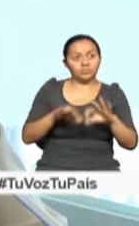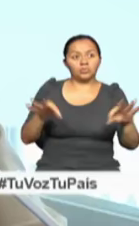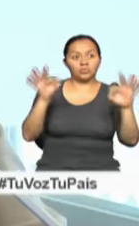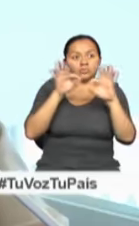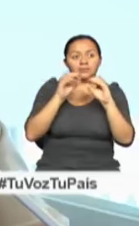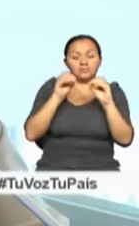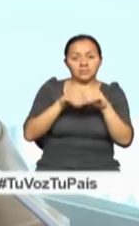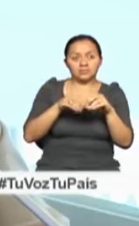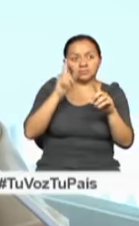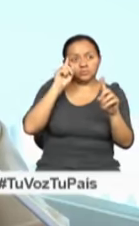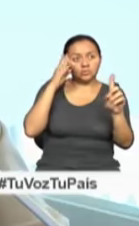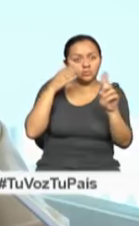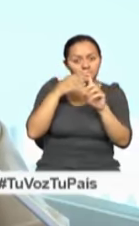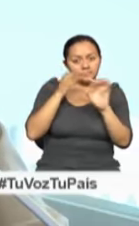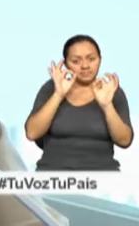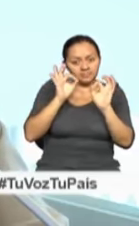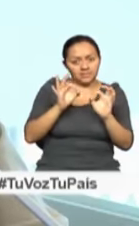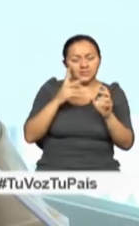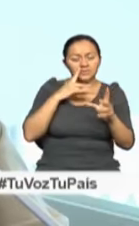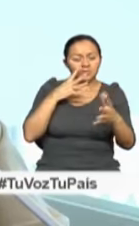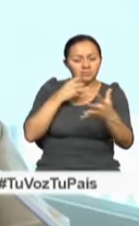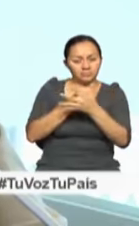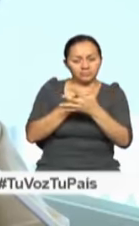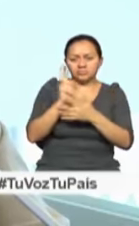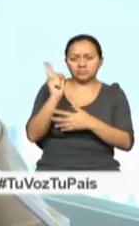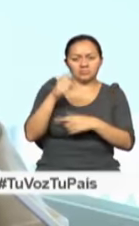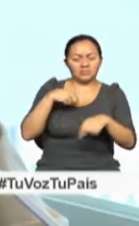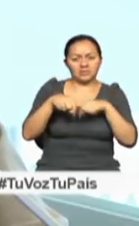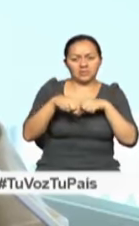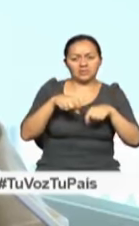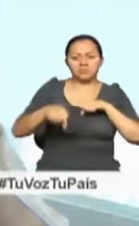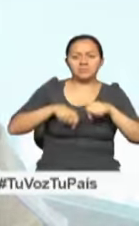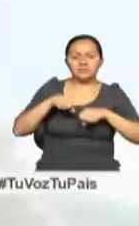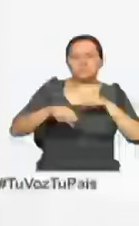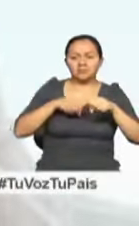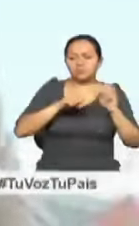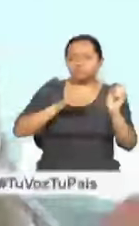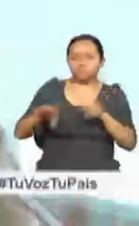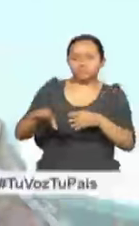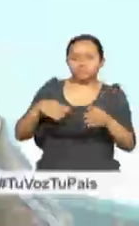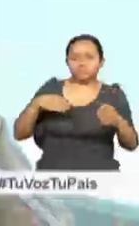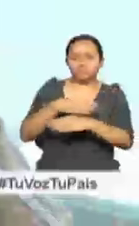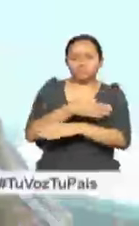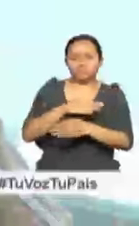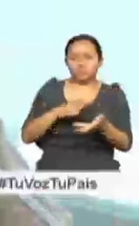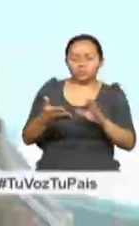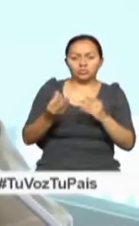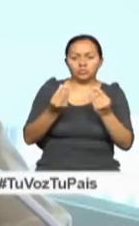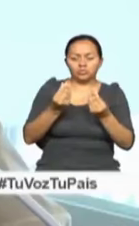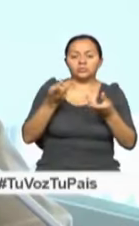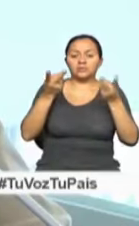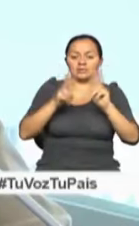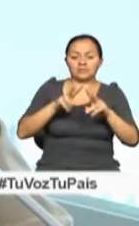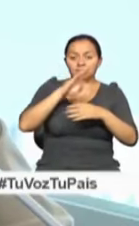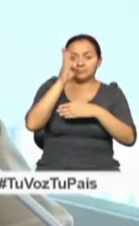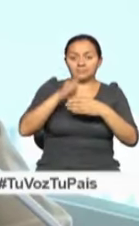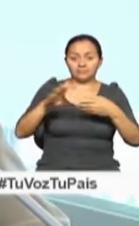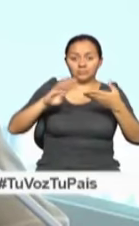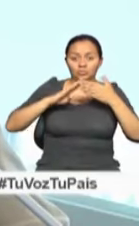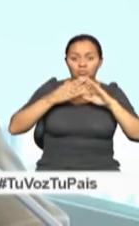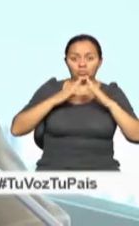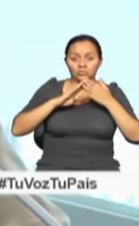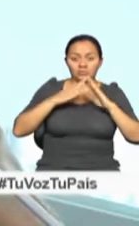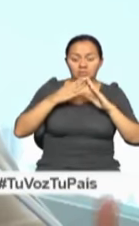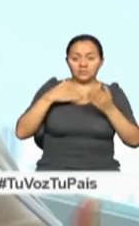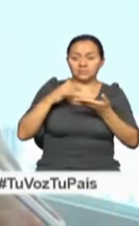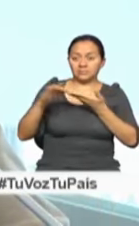el objetivo, cero accidentes en las vías, cero bicicletas blancas en las vías, implementar el transporte comunitario para nosotros que venimos de las